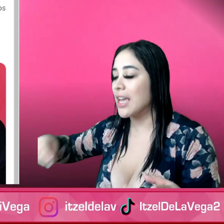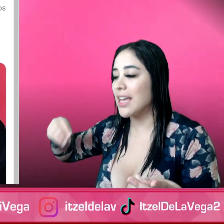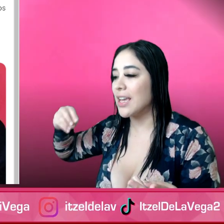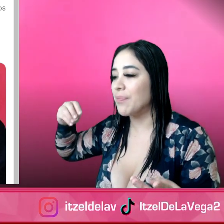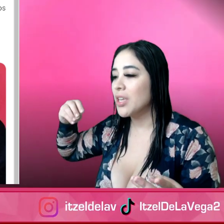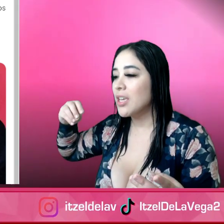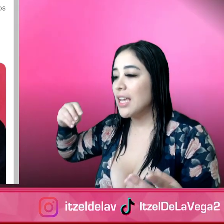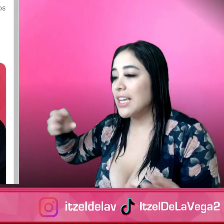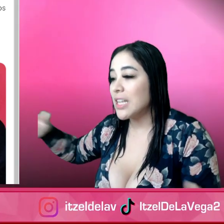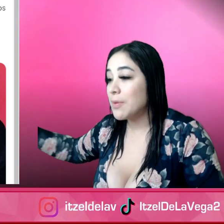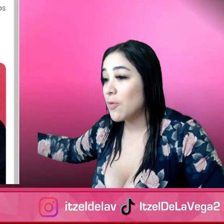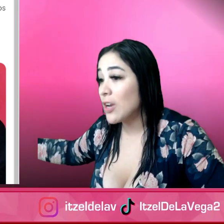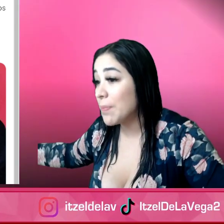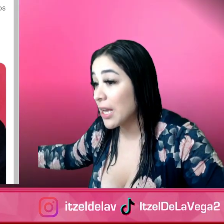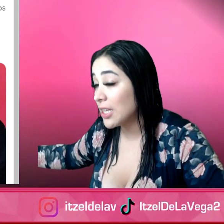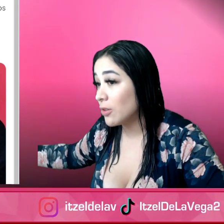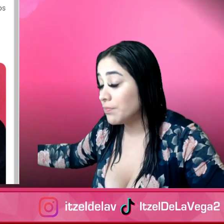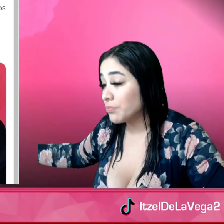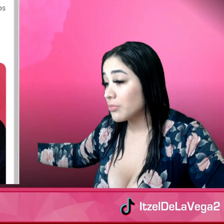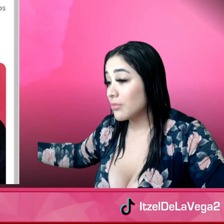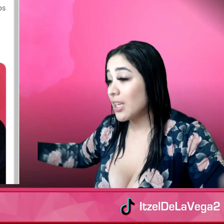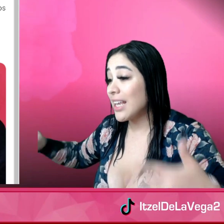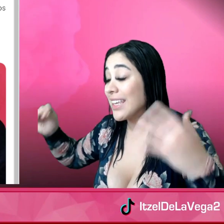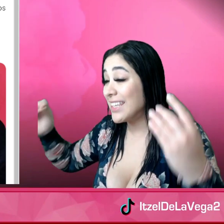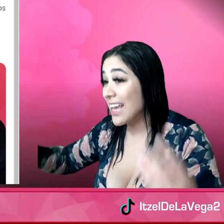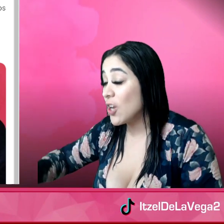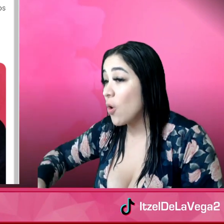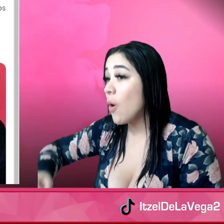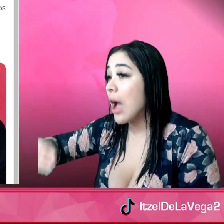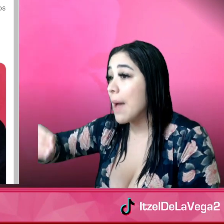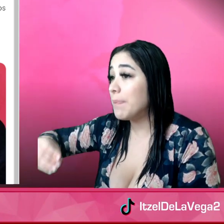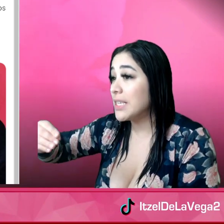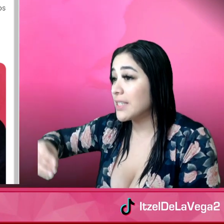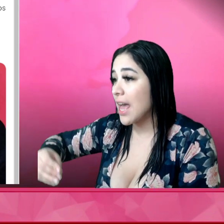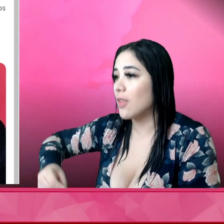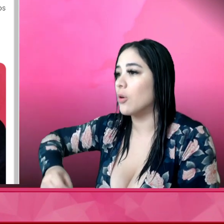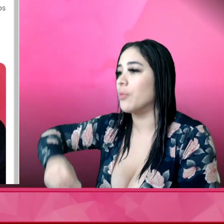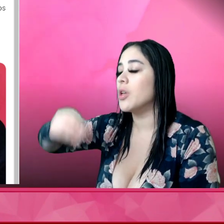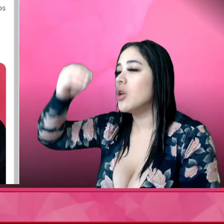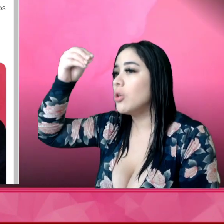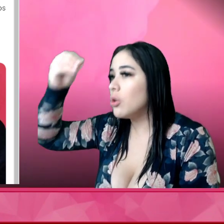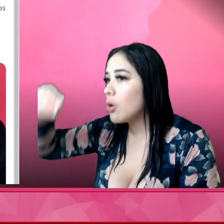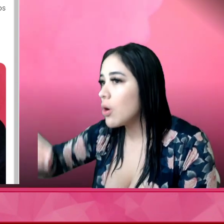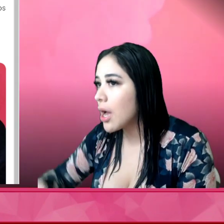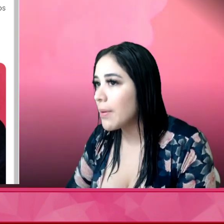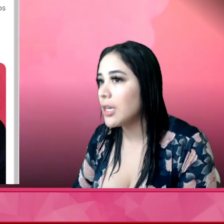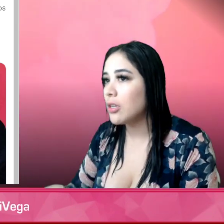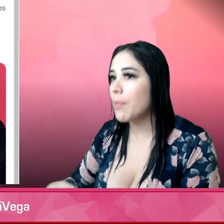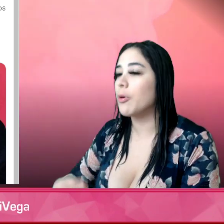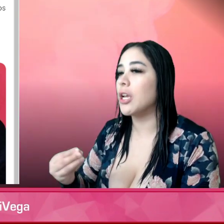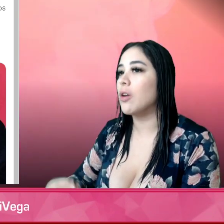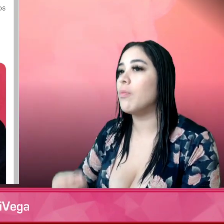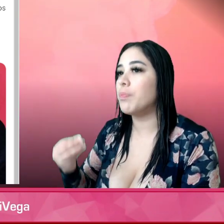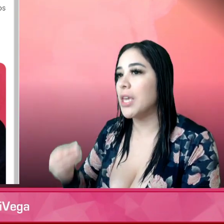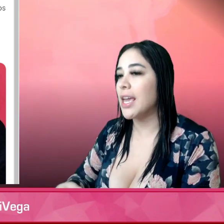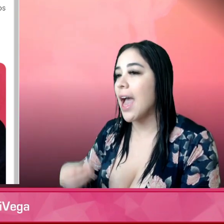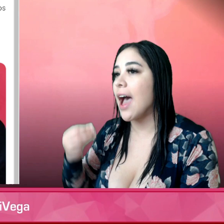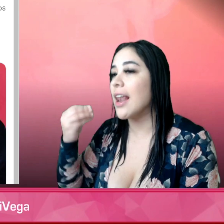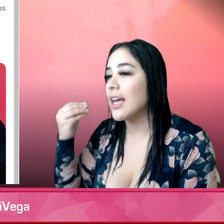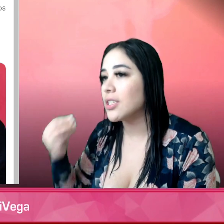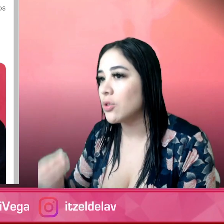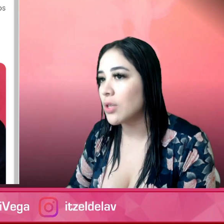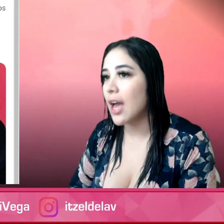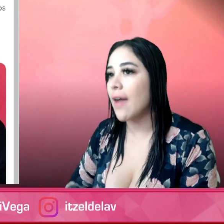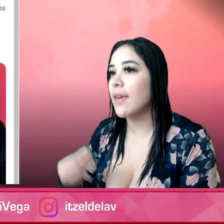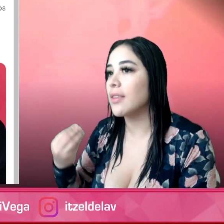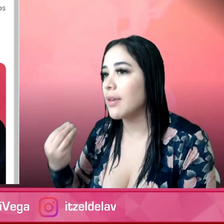claro, es el mismo Felipe Calderón, quien no ha pisado, no ha venido a poner un pie a